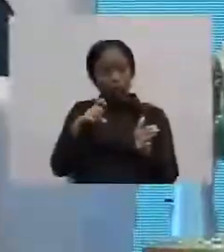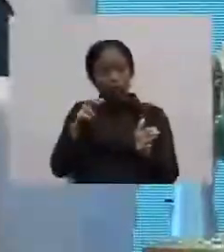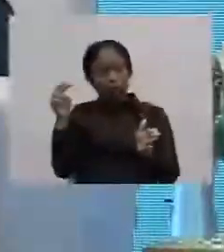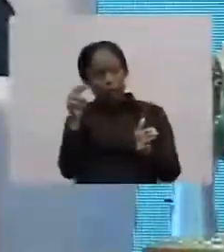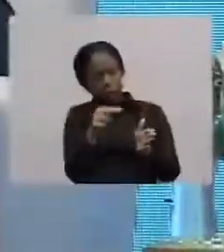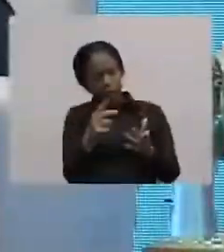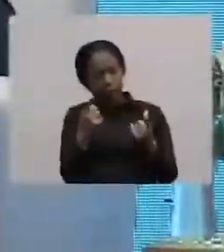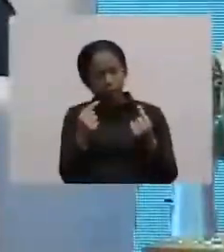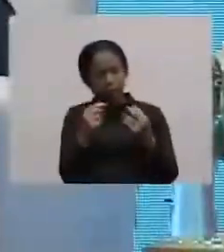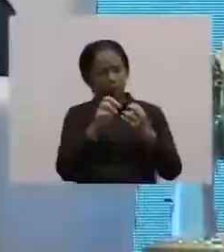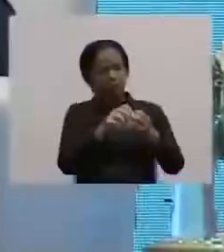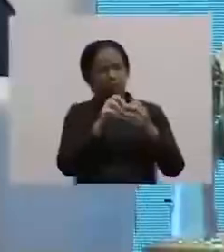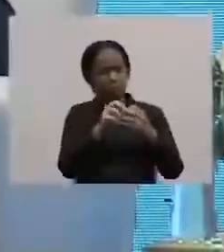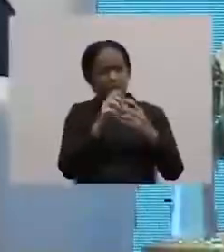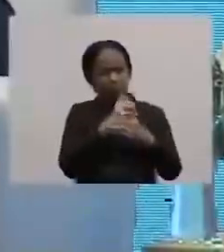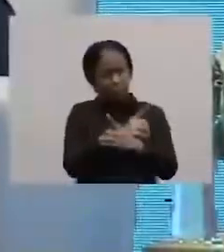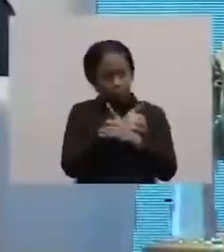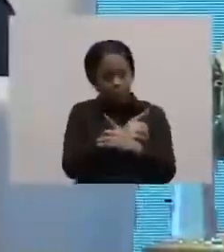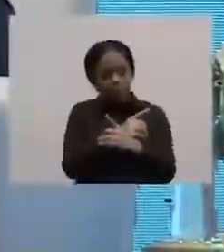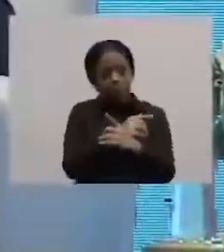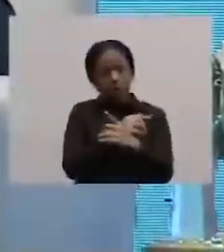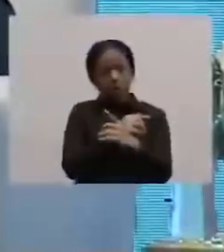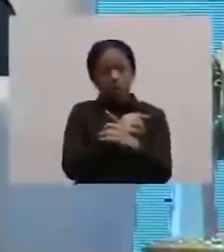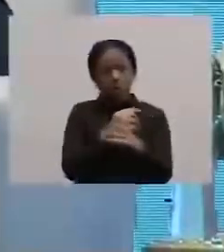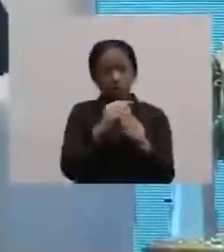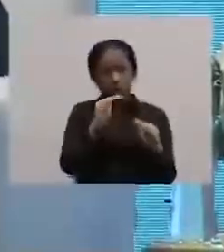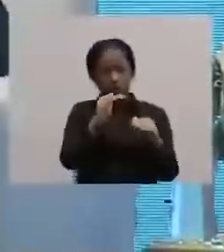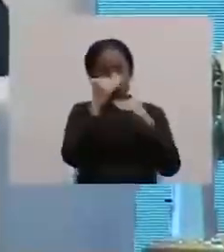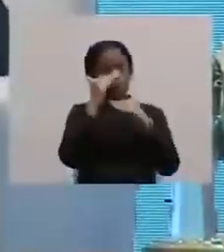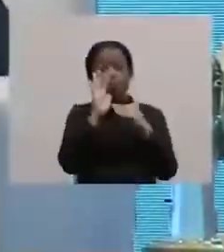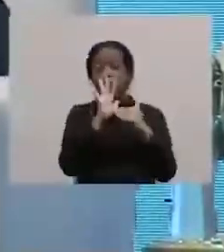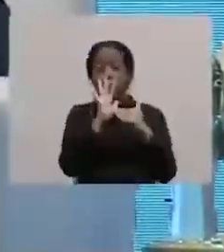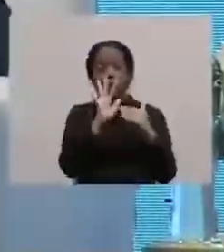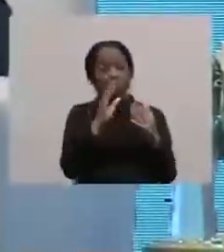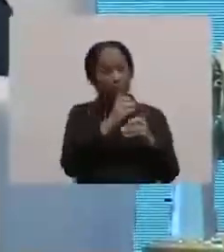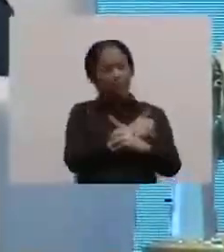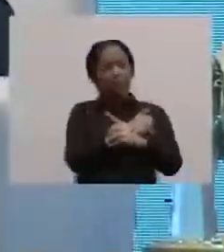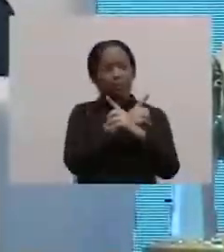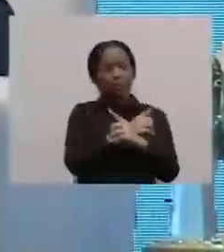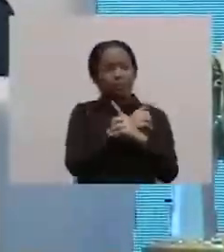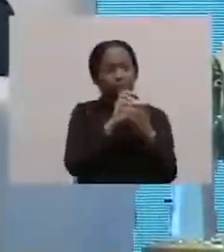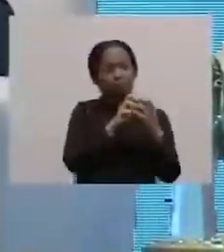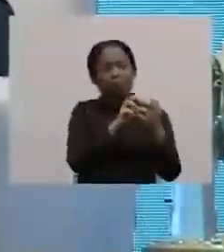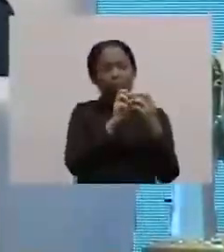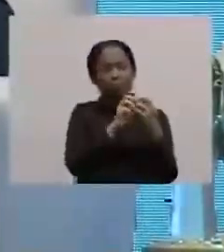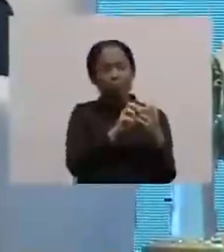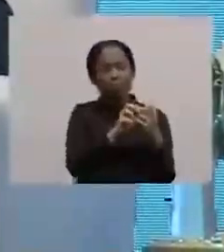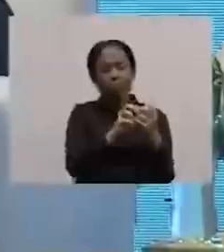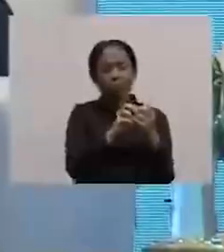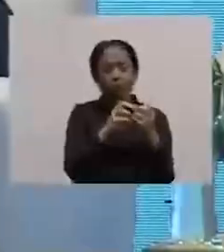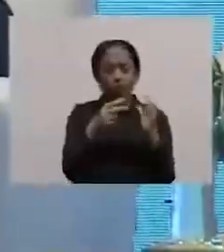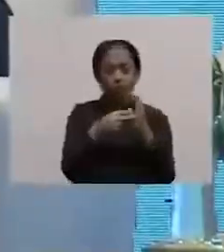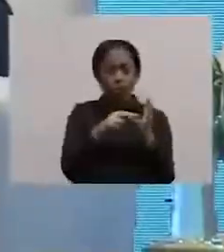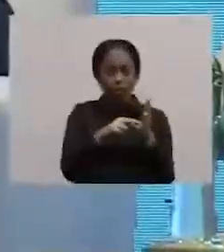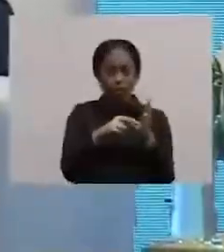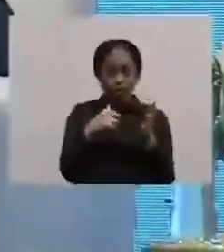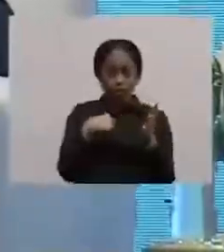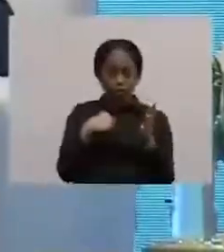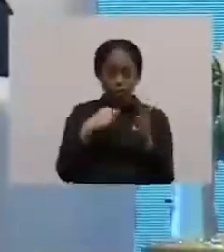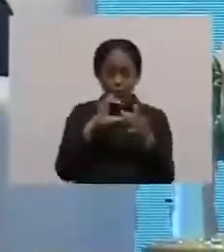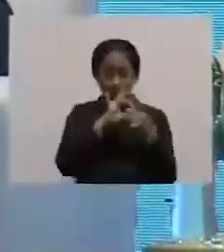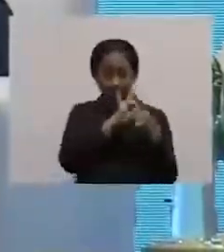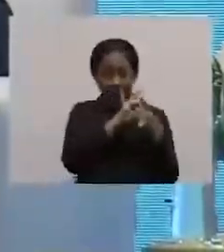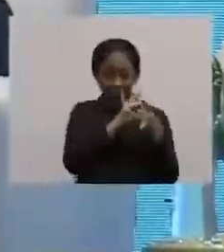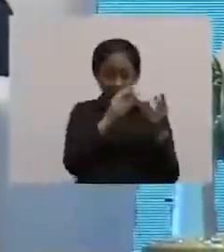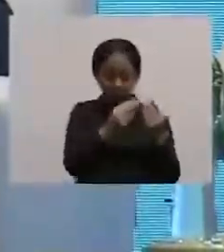para que no limiten ese ejercicio. Lo que quiere decir que eso no borra las buenas relaciones,